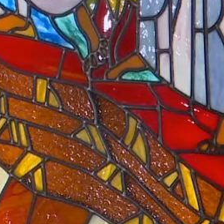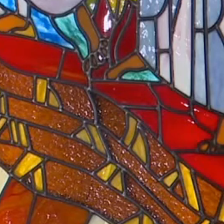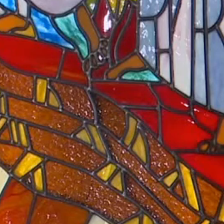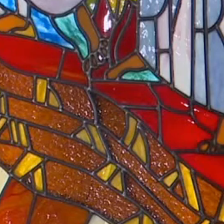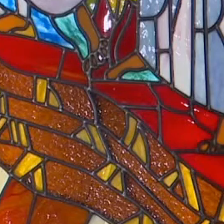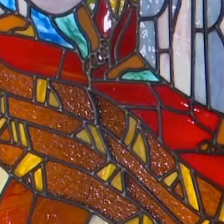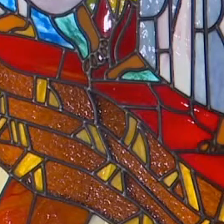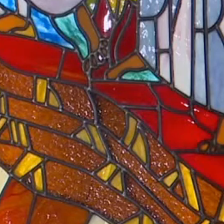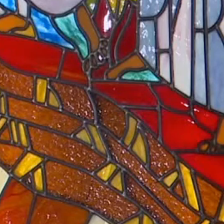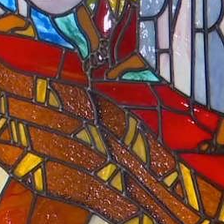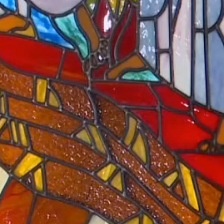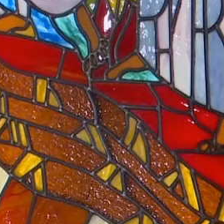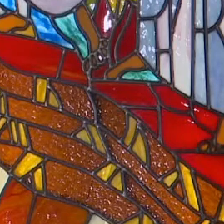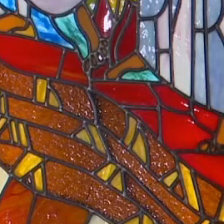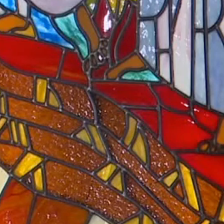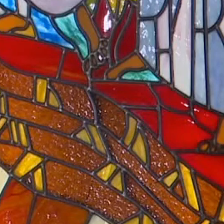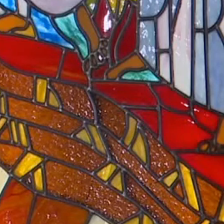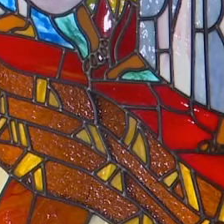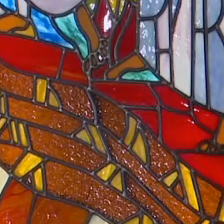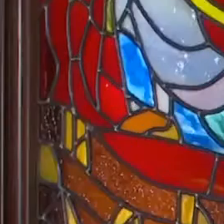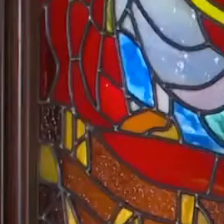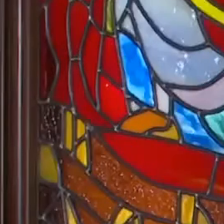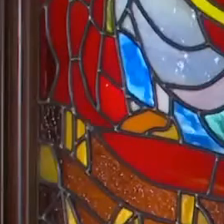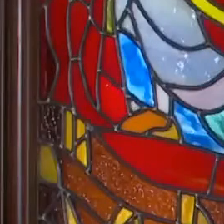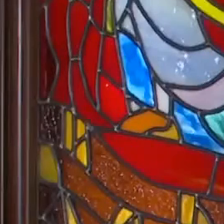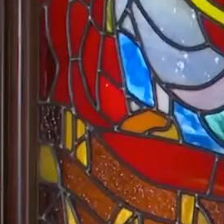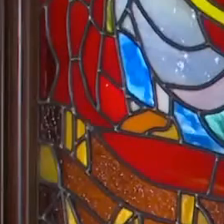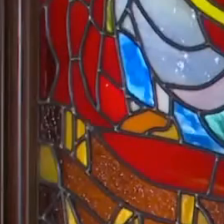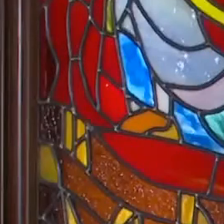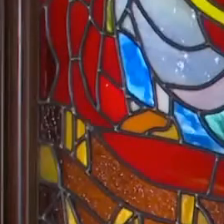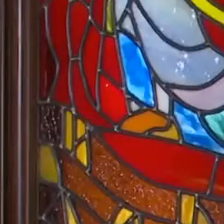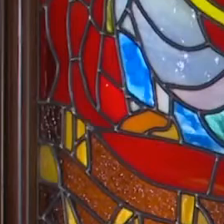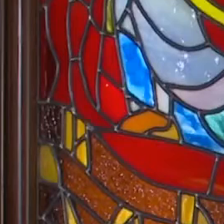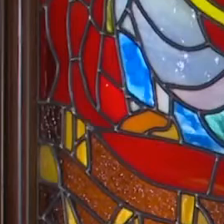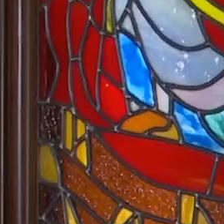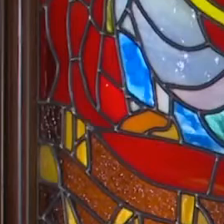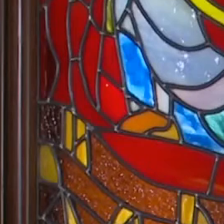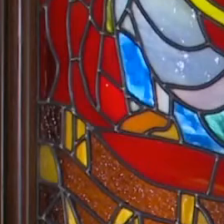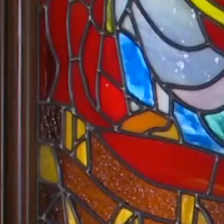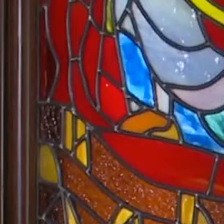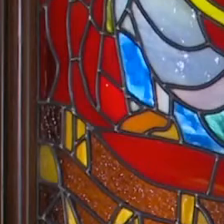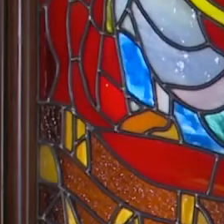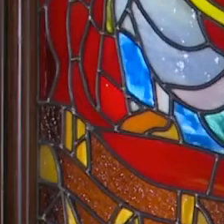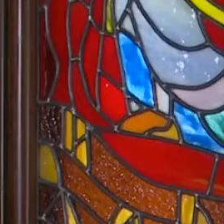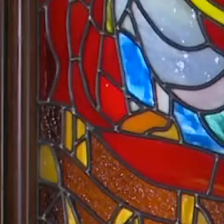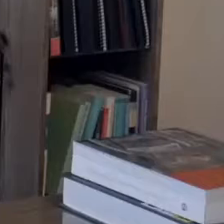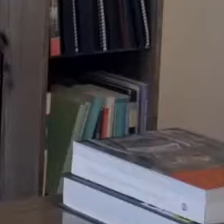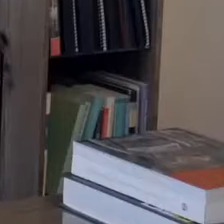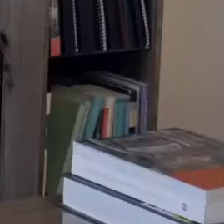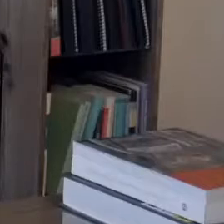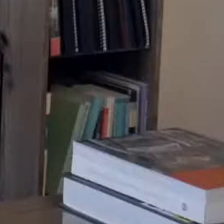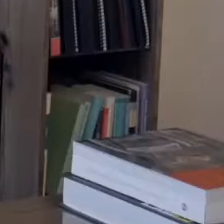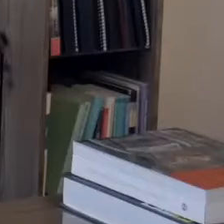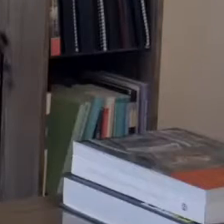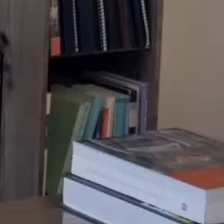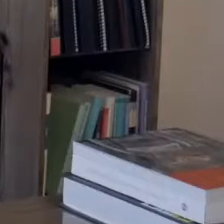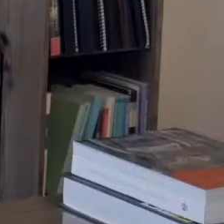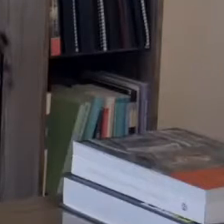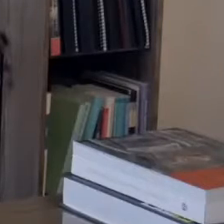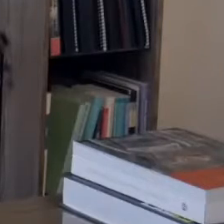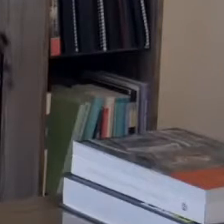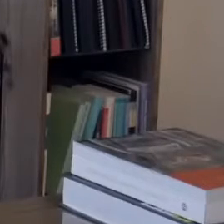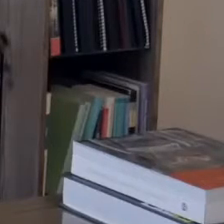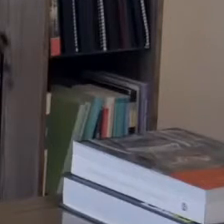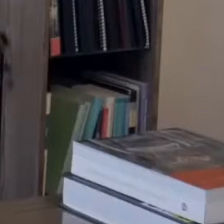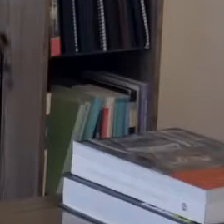Parkinson, del dolor intratable. Es el reconocimiento a estos 50 años de especialista como neurocirugía. Recibir un premio